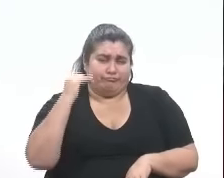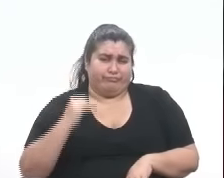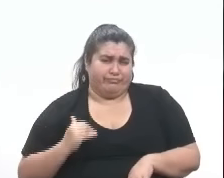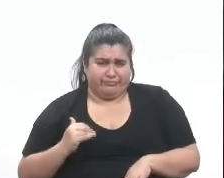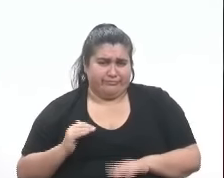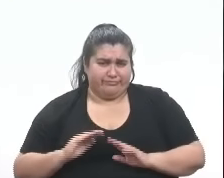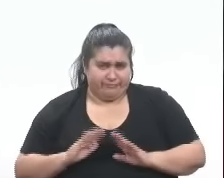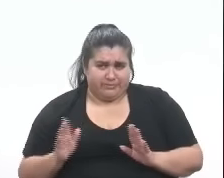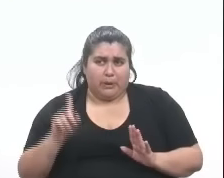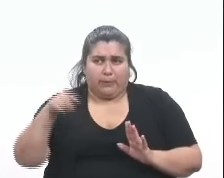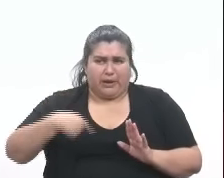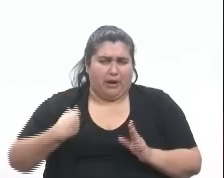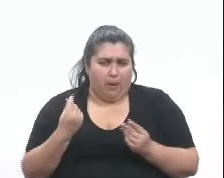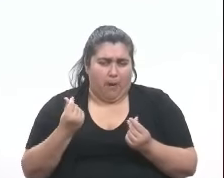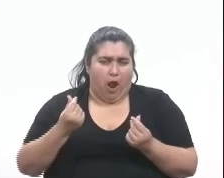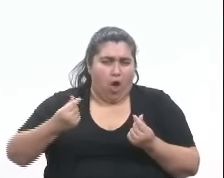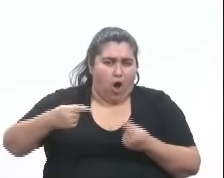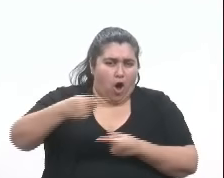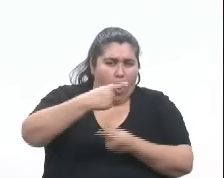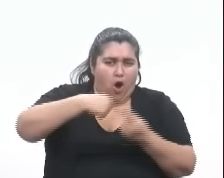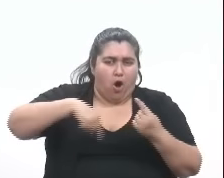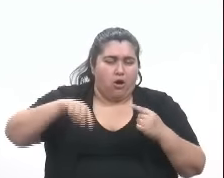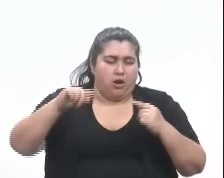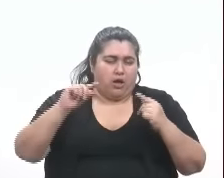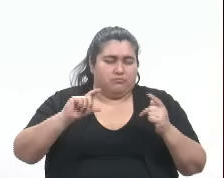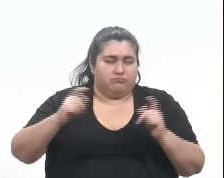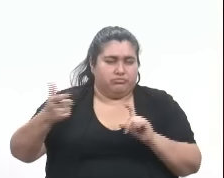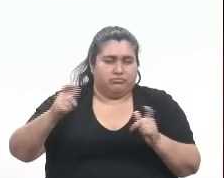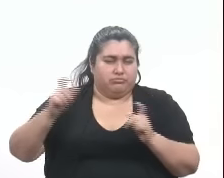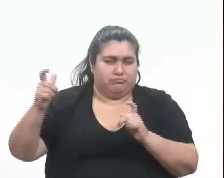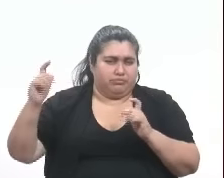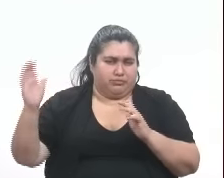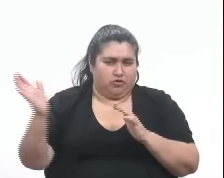valores. Corre todos los valores.